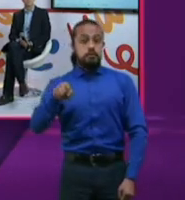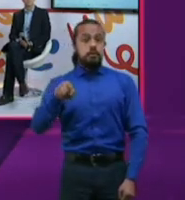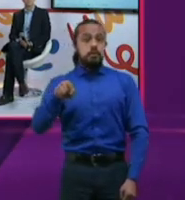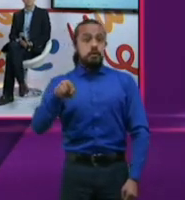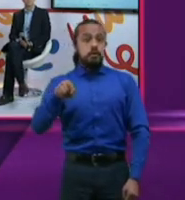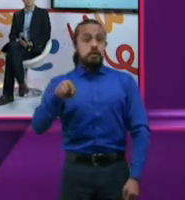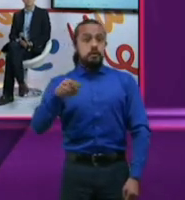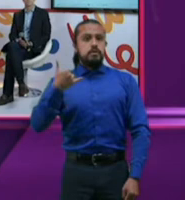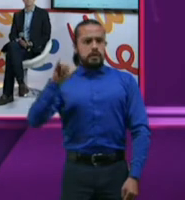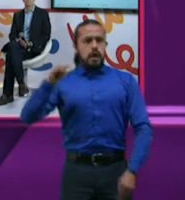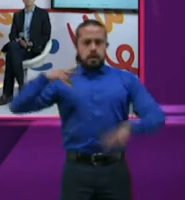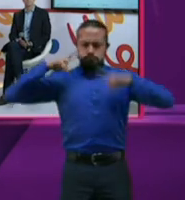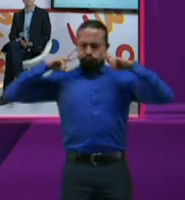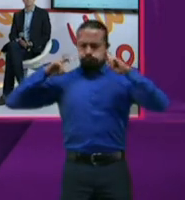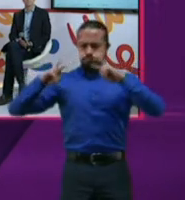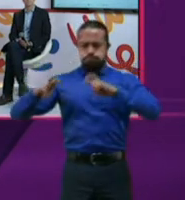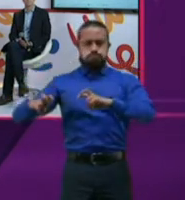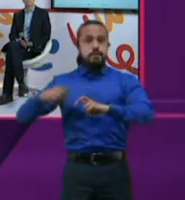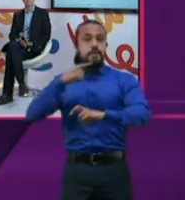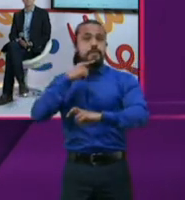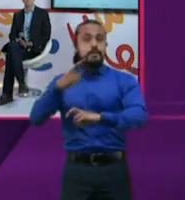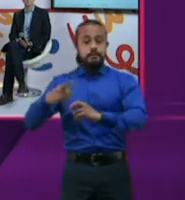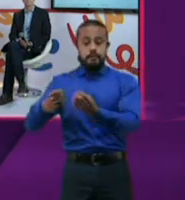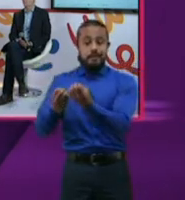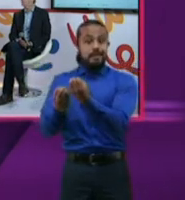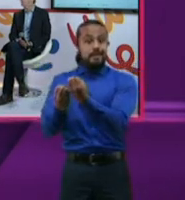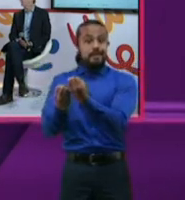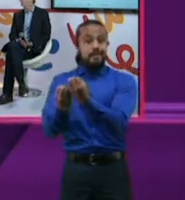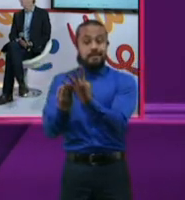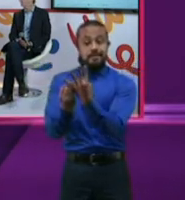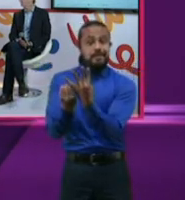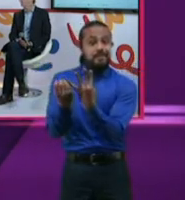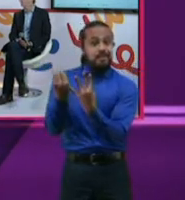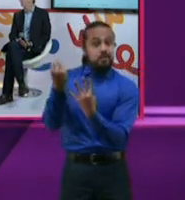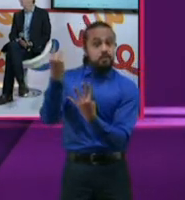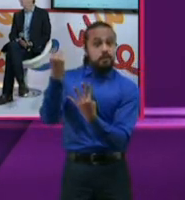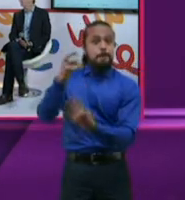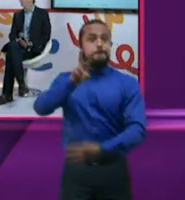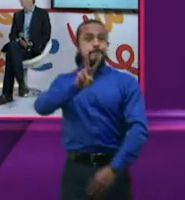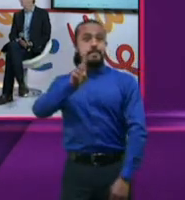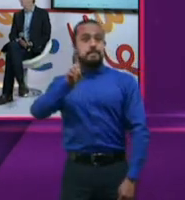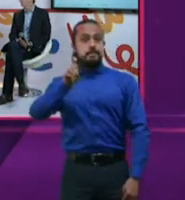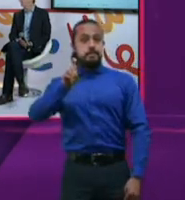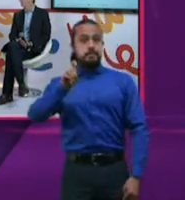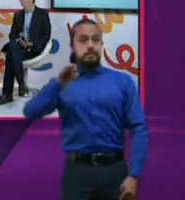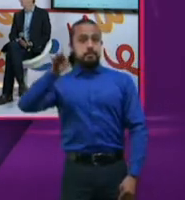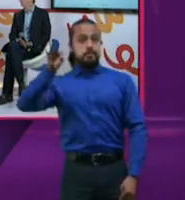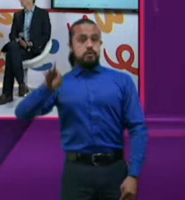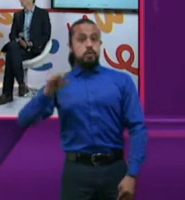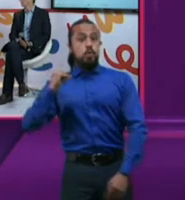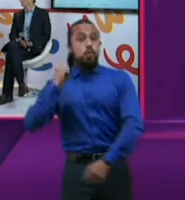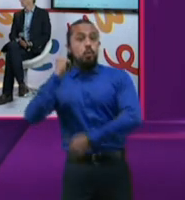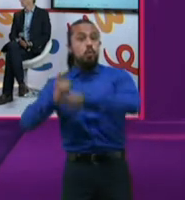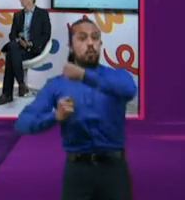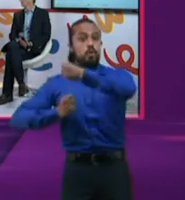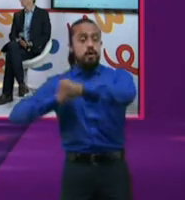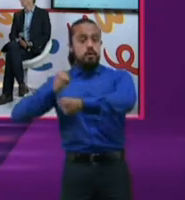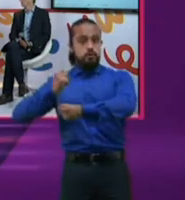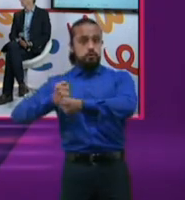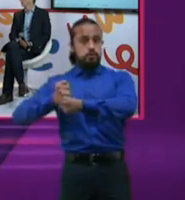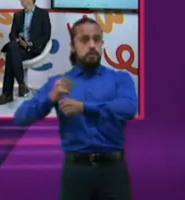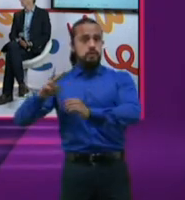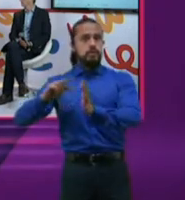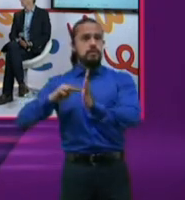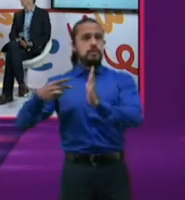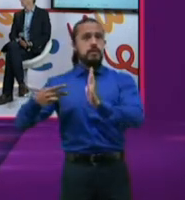industria creció un 26 por ciento en un año eso quiere decir que consolidamos aproximadamente 2 sin